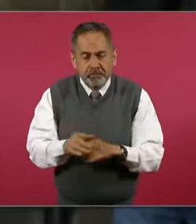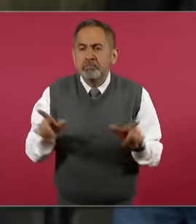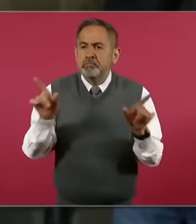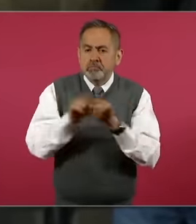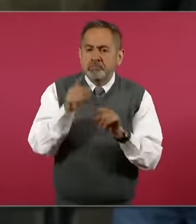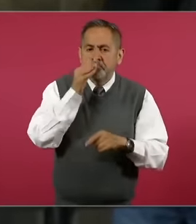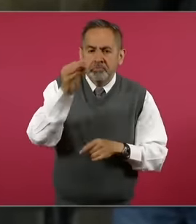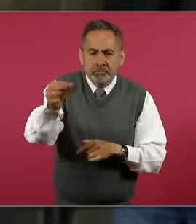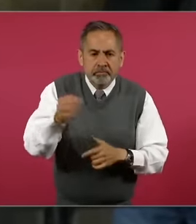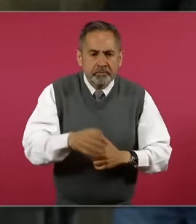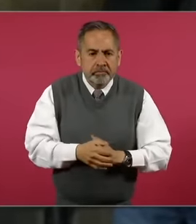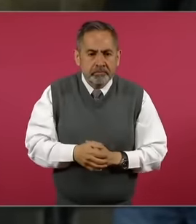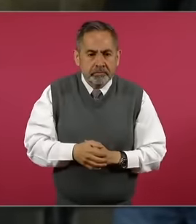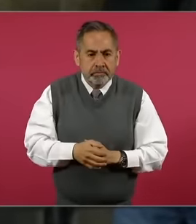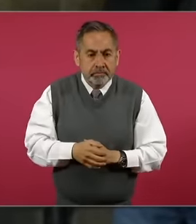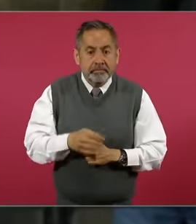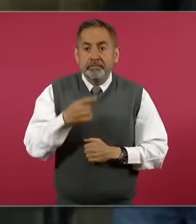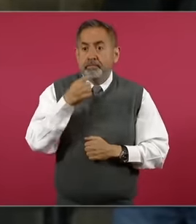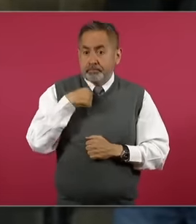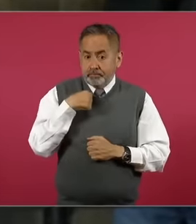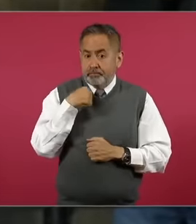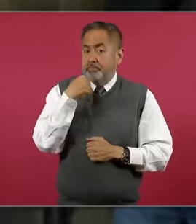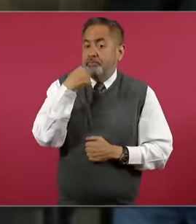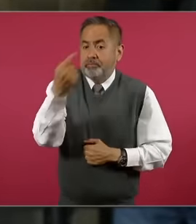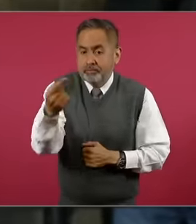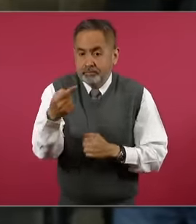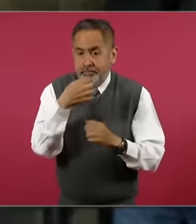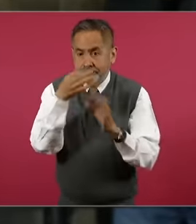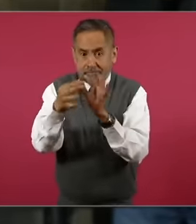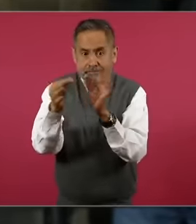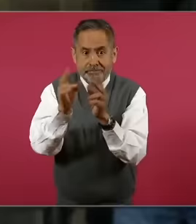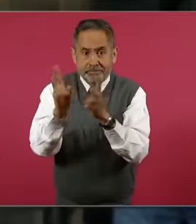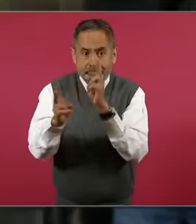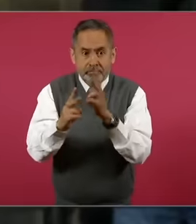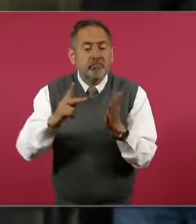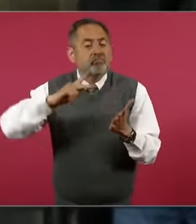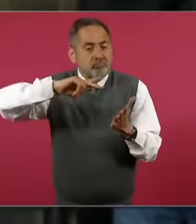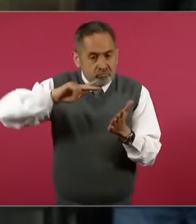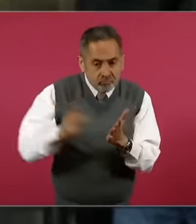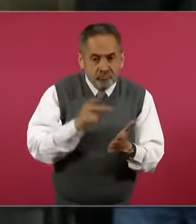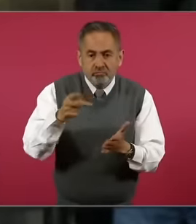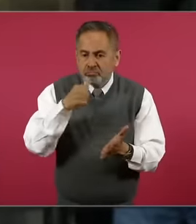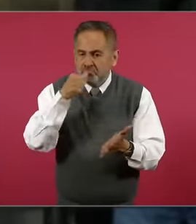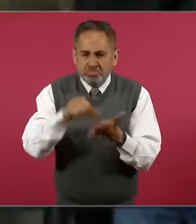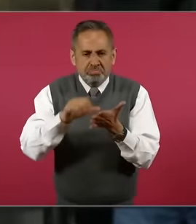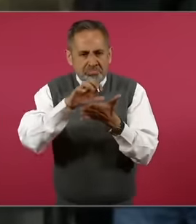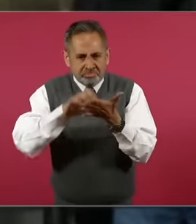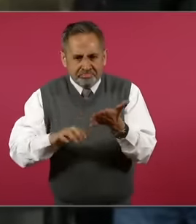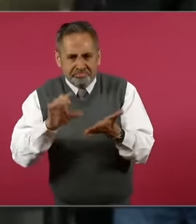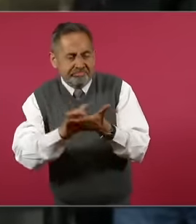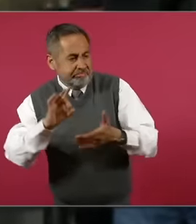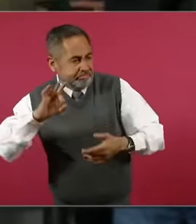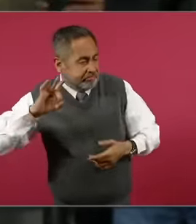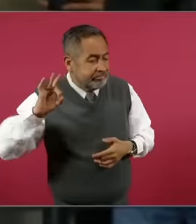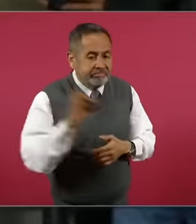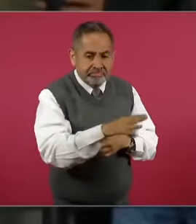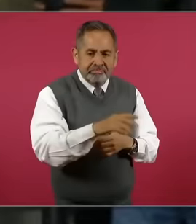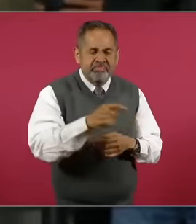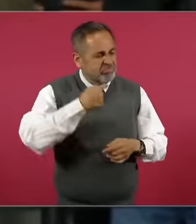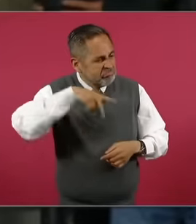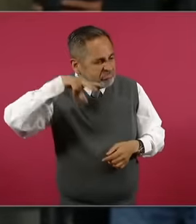informarle que después de que le comenté eso, le volvieron a reenviar ese